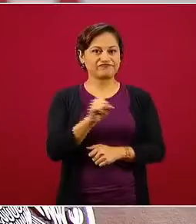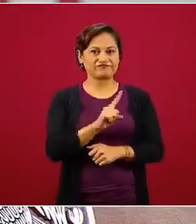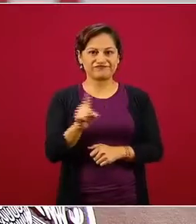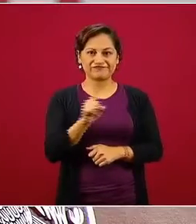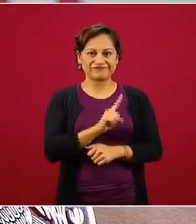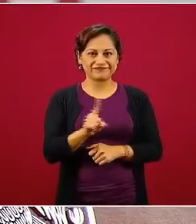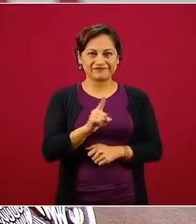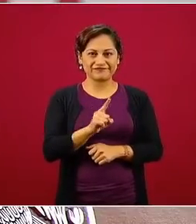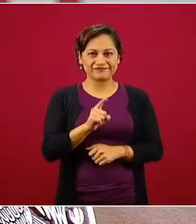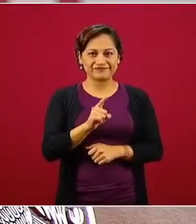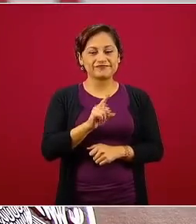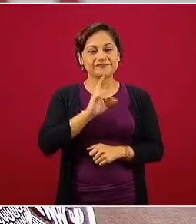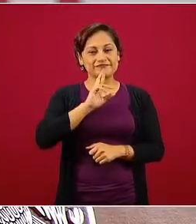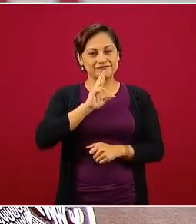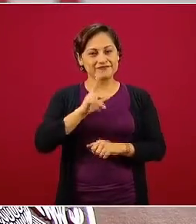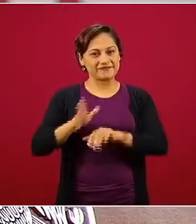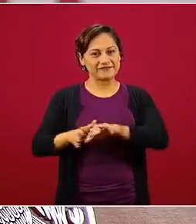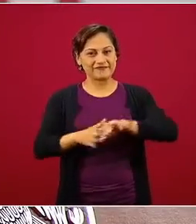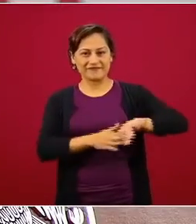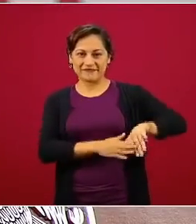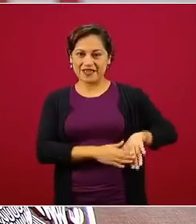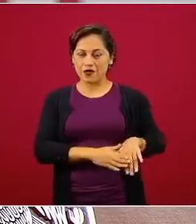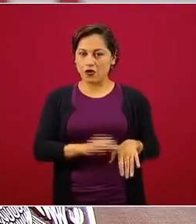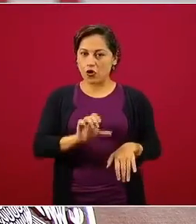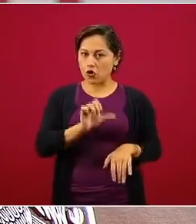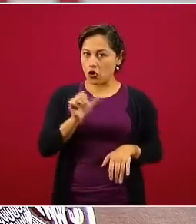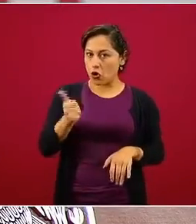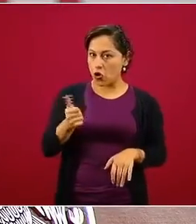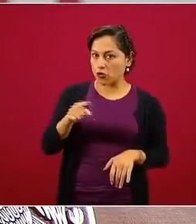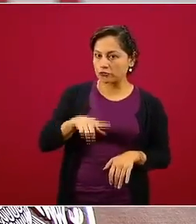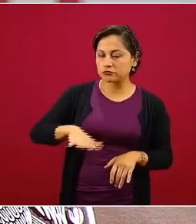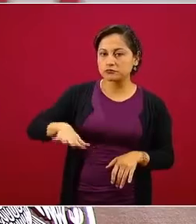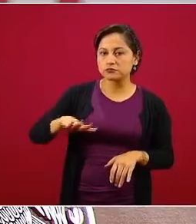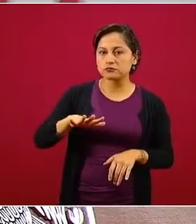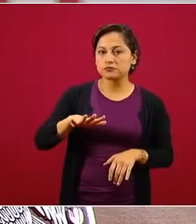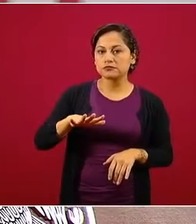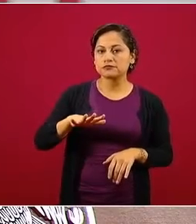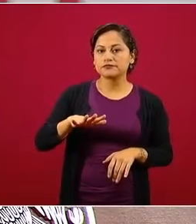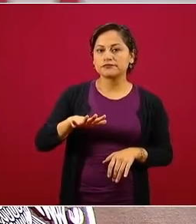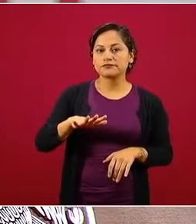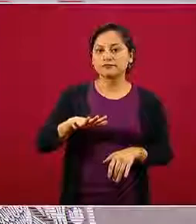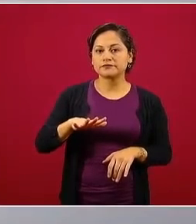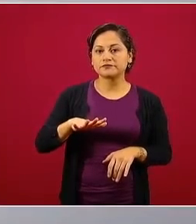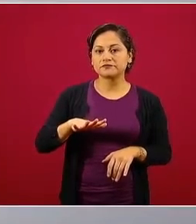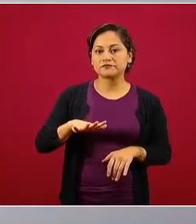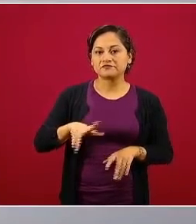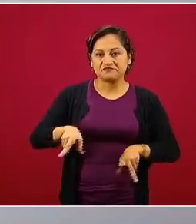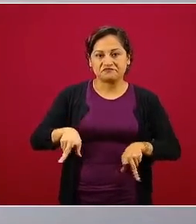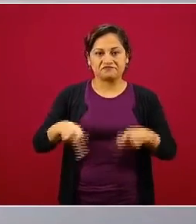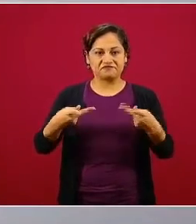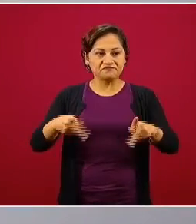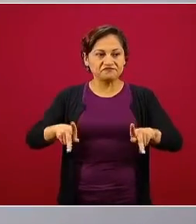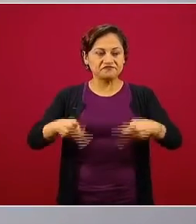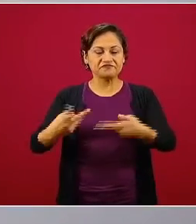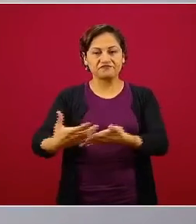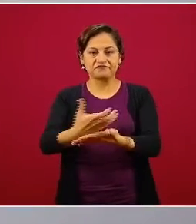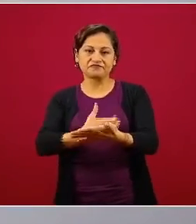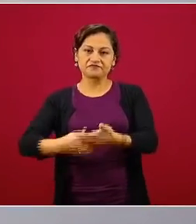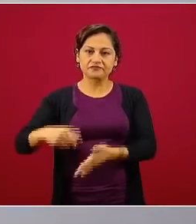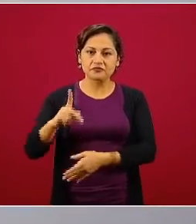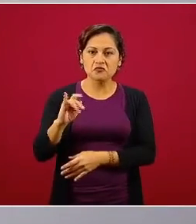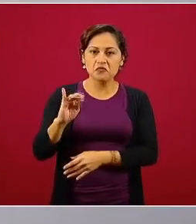Lo que importaba era el Producto Interno Bruto,